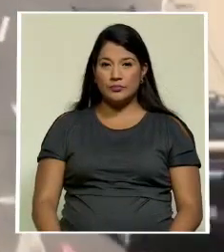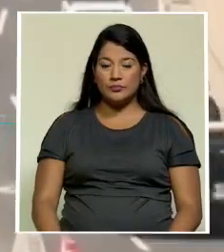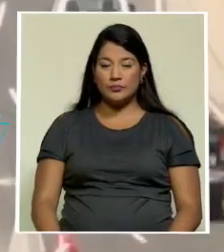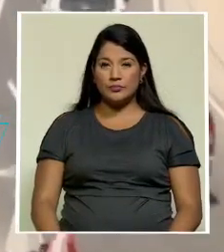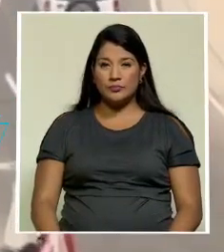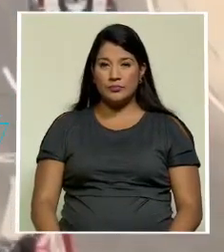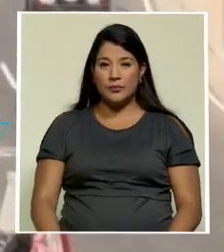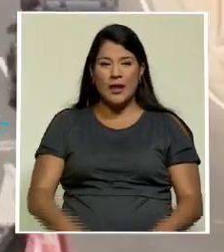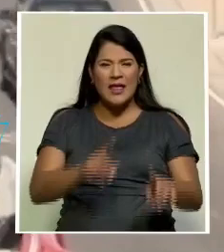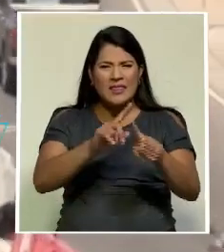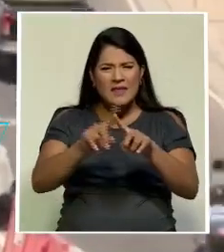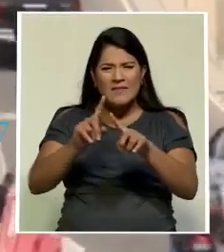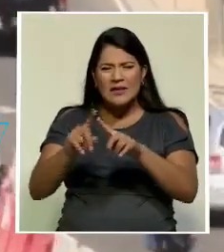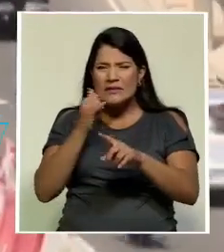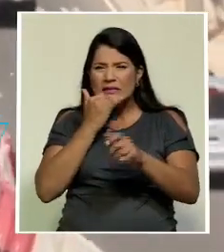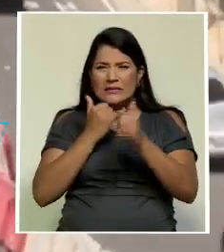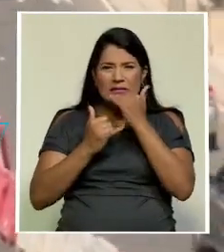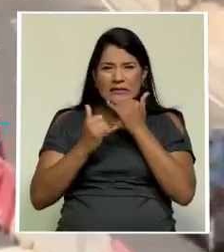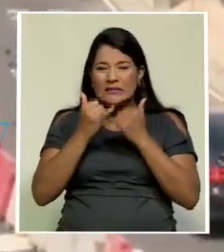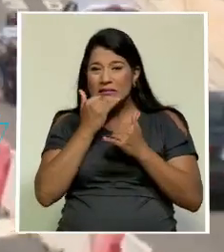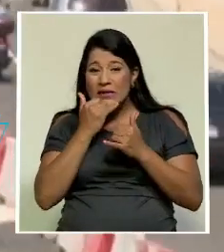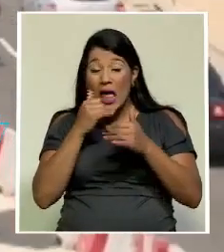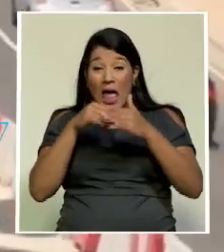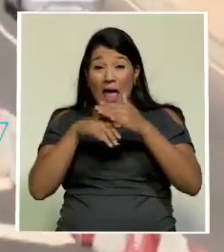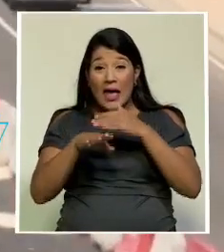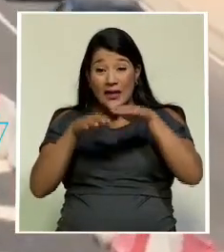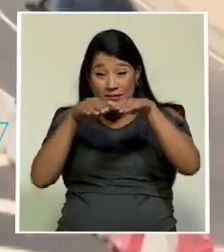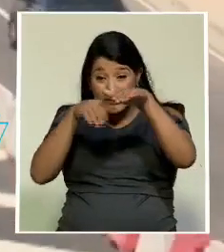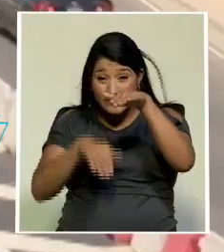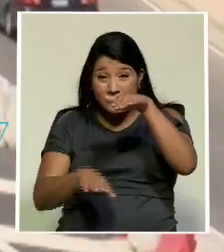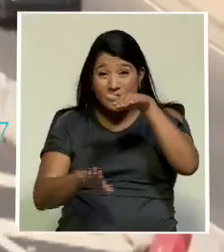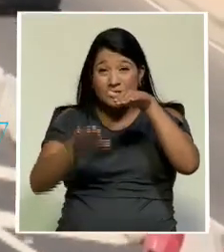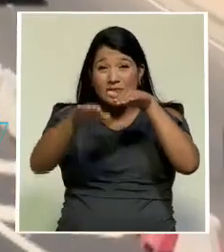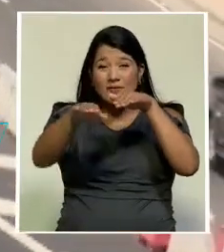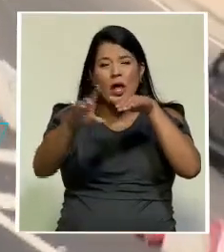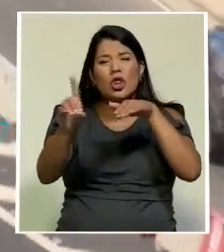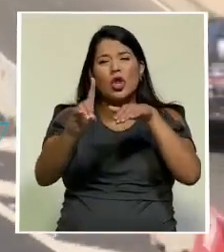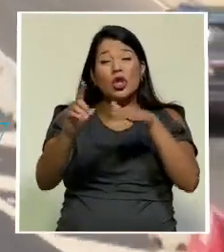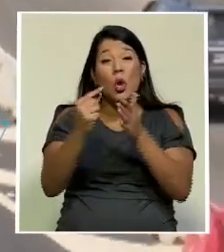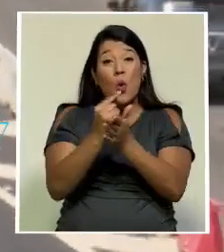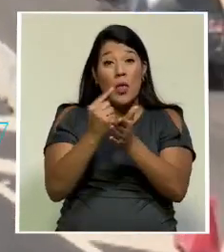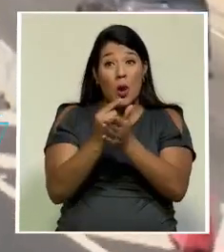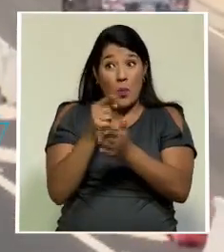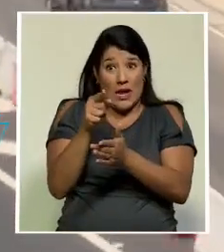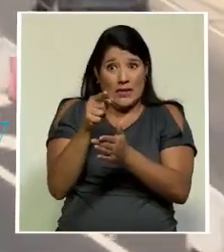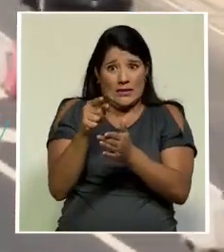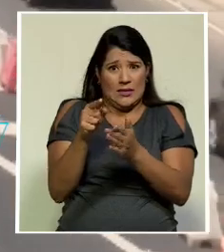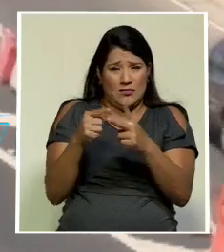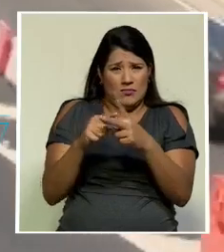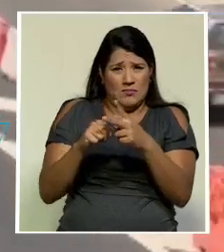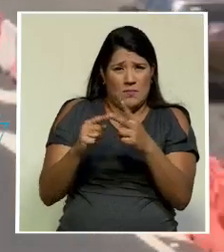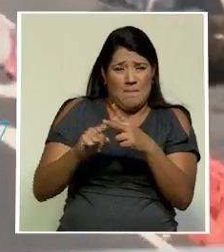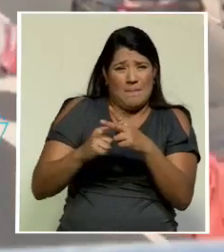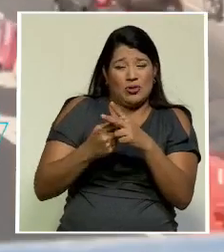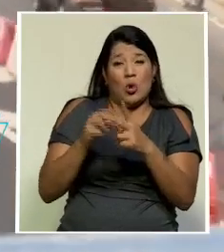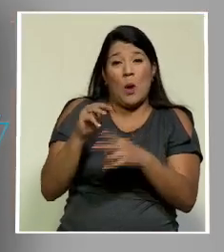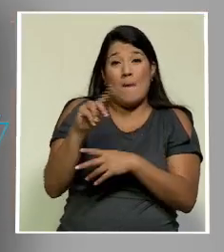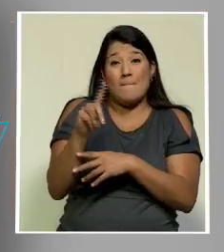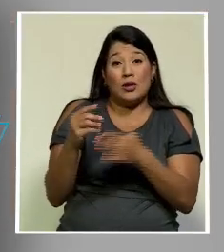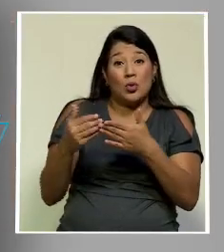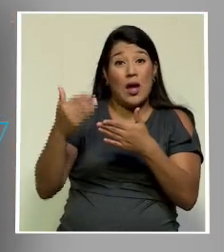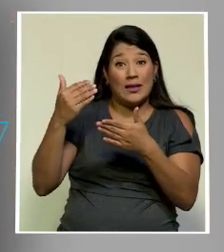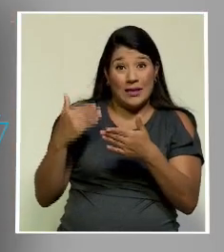Una serie de inconsistencias y deterioros en el paso a desnivel de Guadalupe, inaugurado en marzo anterior, fueron identificados y recopilados en un